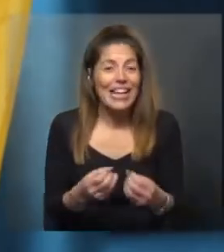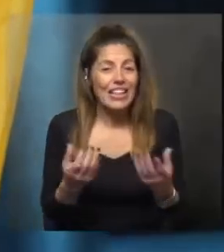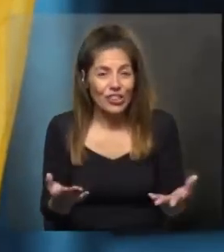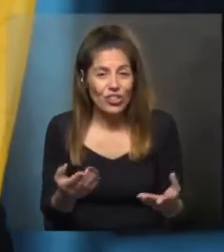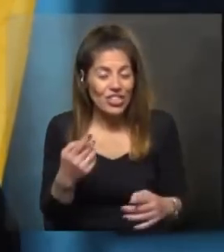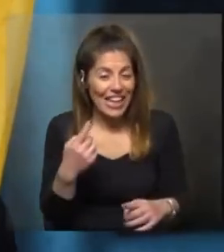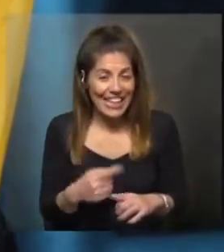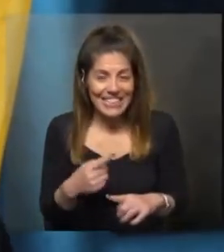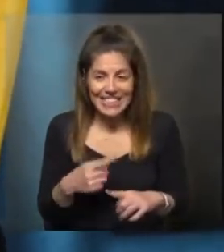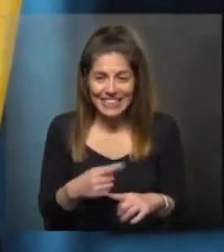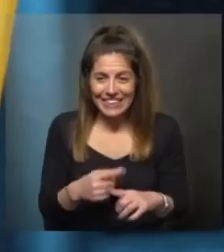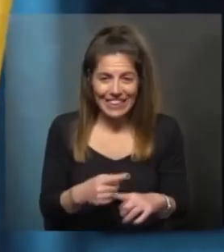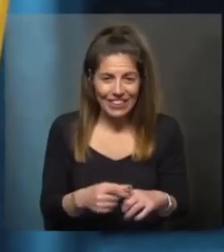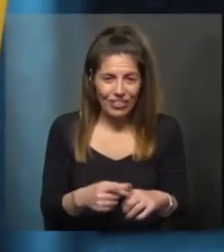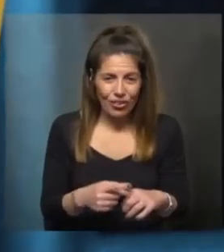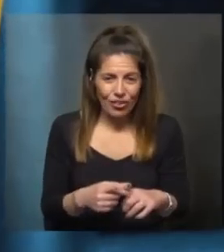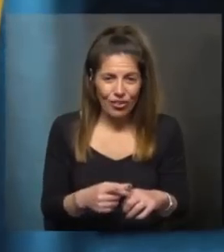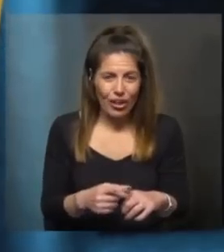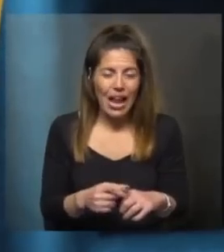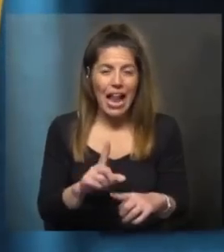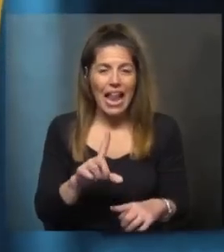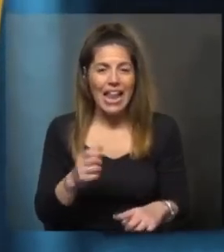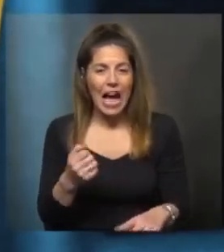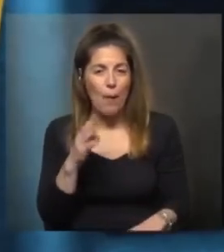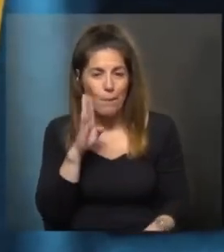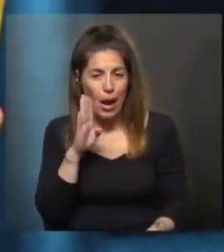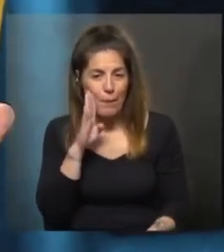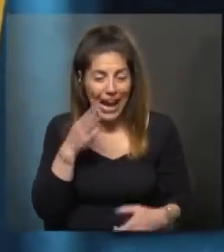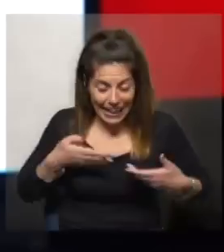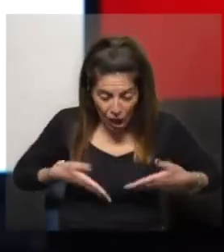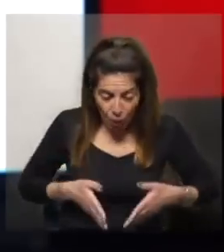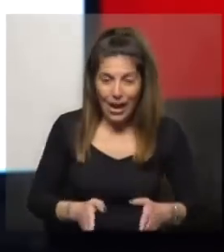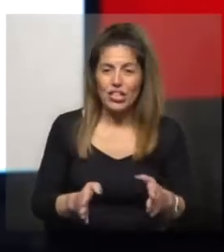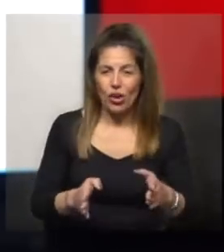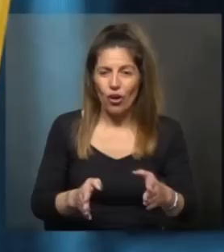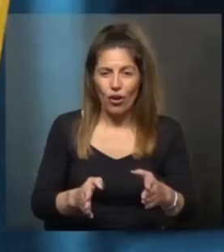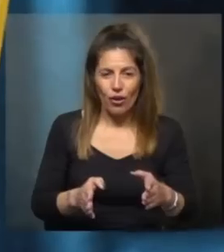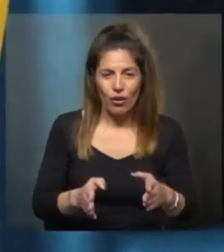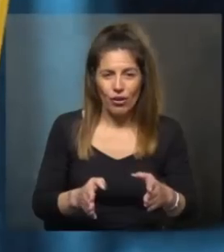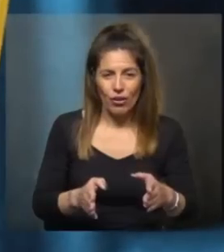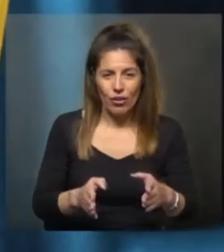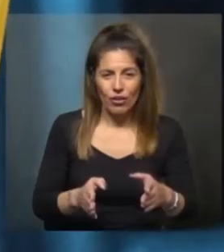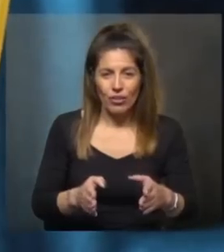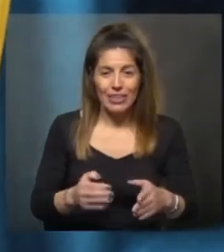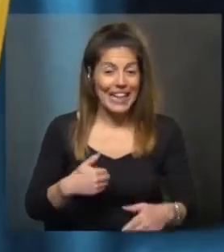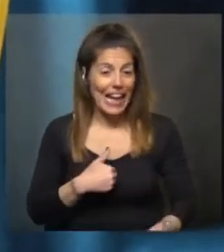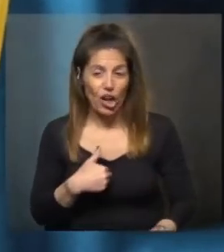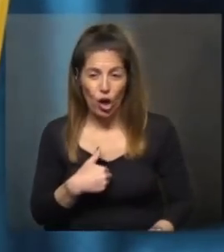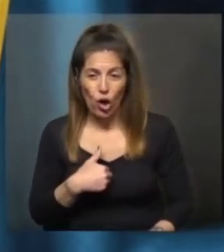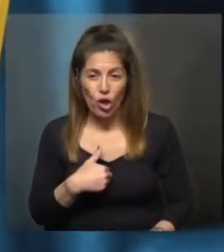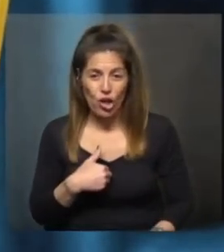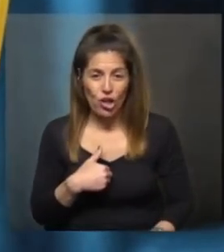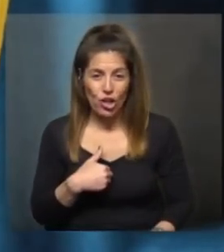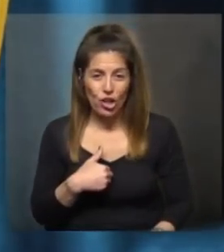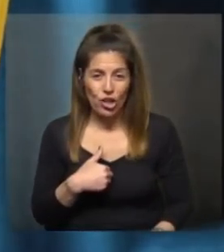existiendo la mamá que lo parió digamos qué rol es el que